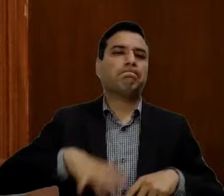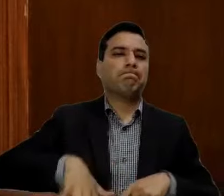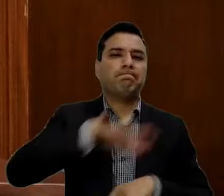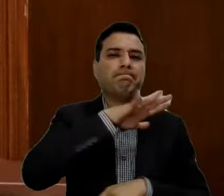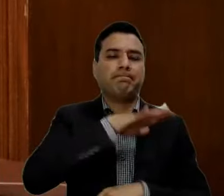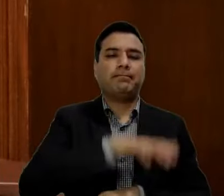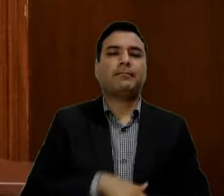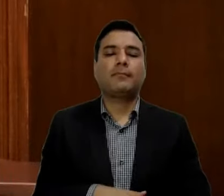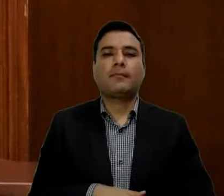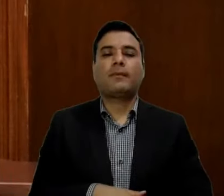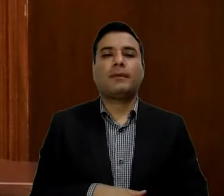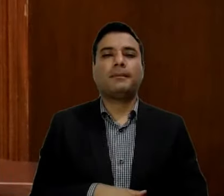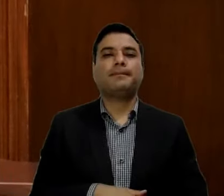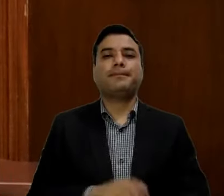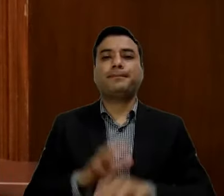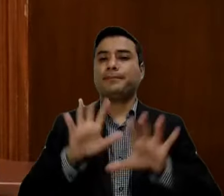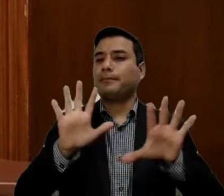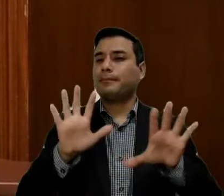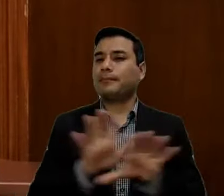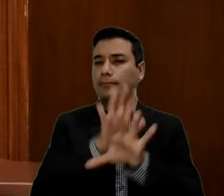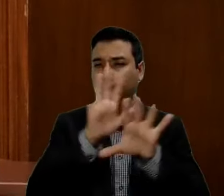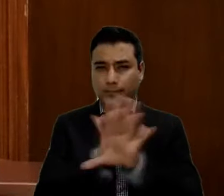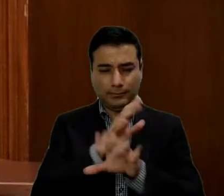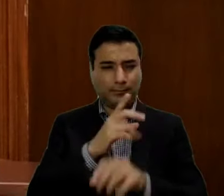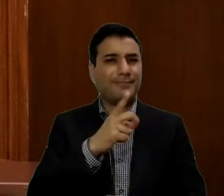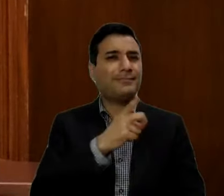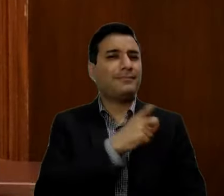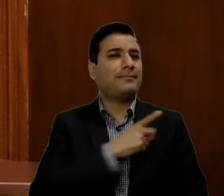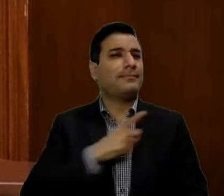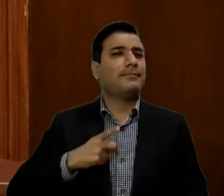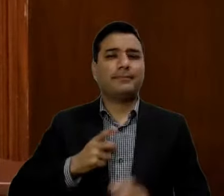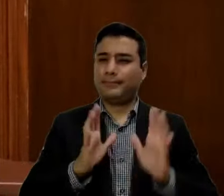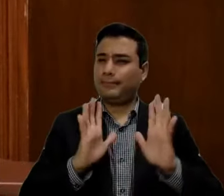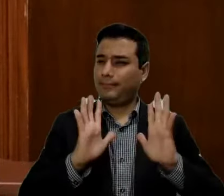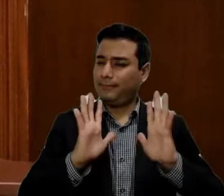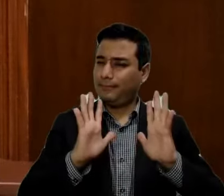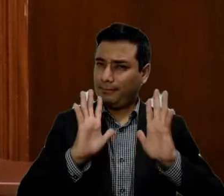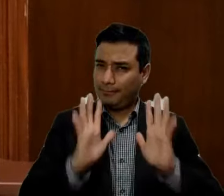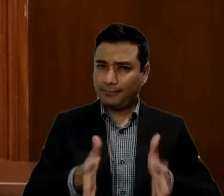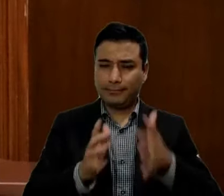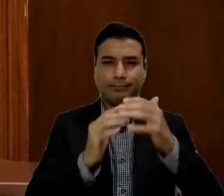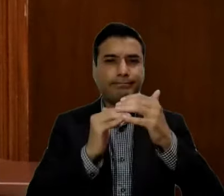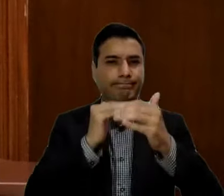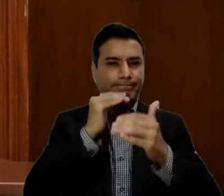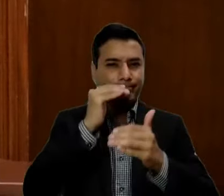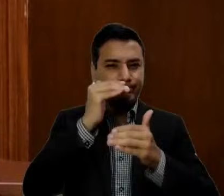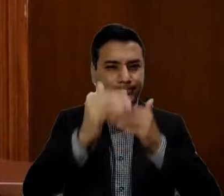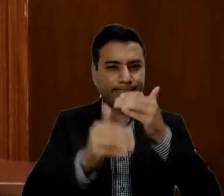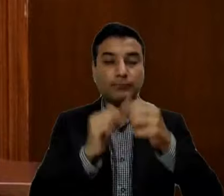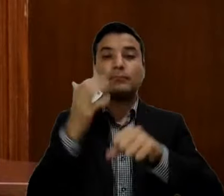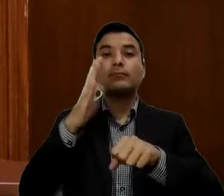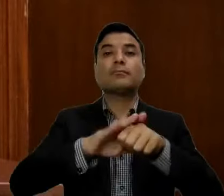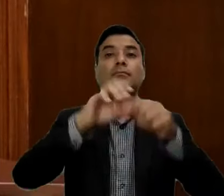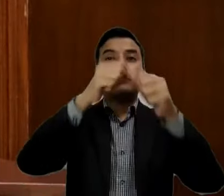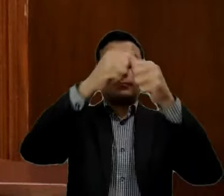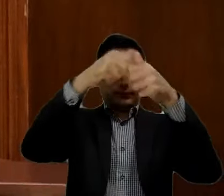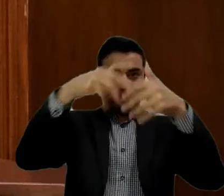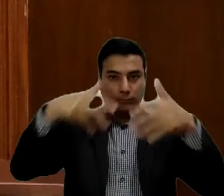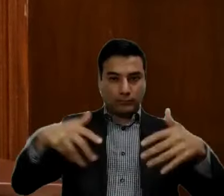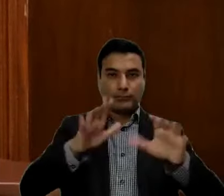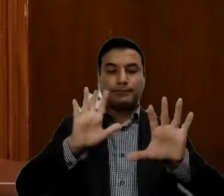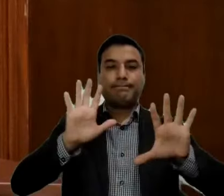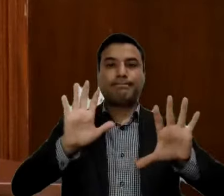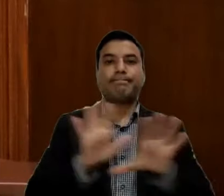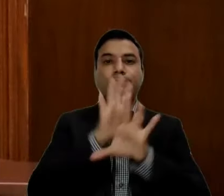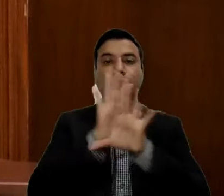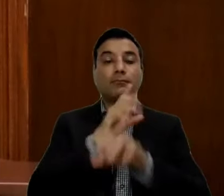Este cambio tendrá que llegar sin duda alguna con la ingeniería administrativa, con el poder de servir y brindando todo el